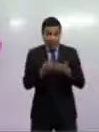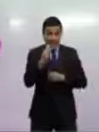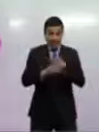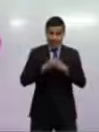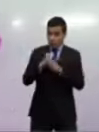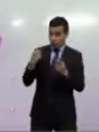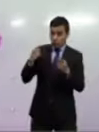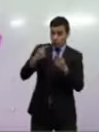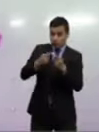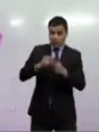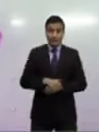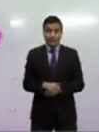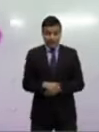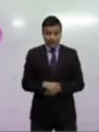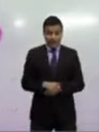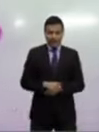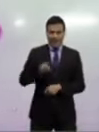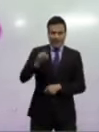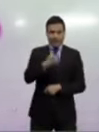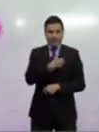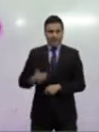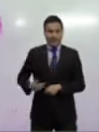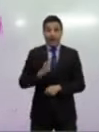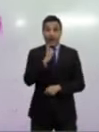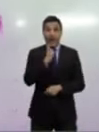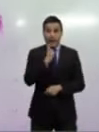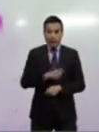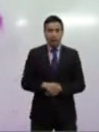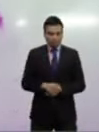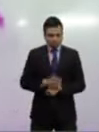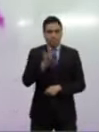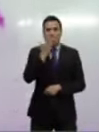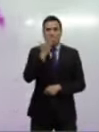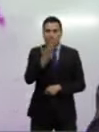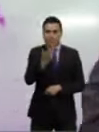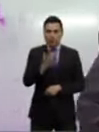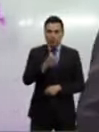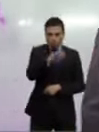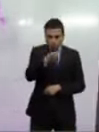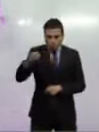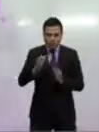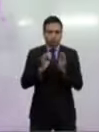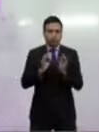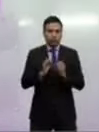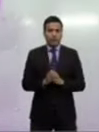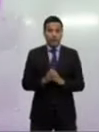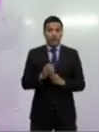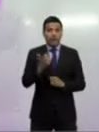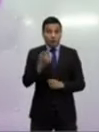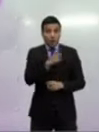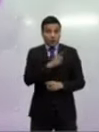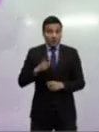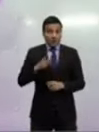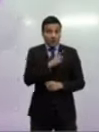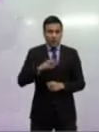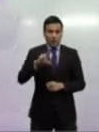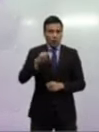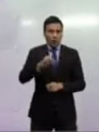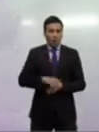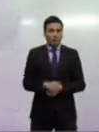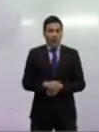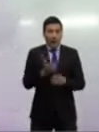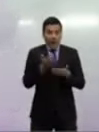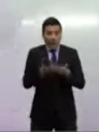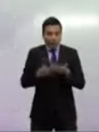esta administración ha sabido demostrar que se puede gobernar sin endeudar. ¿Por qué no se nos platica el señor que las reservas han aumentado en